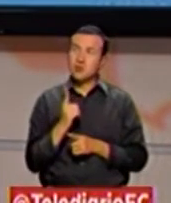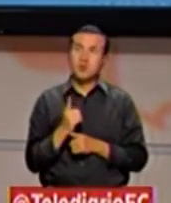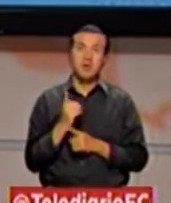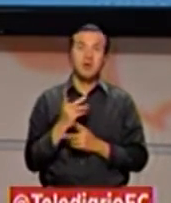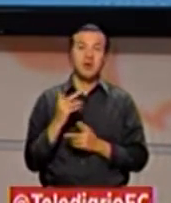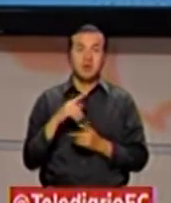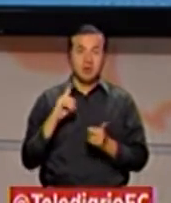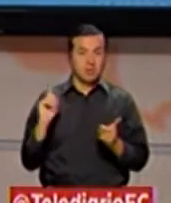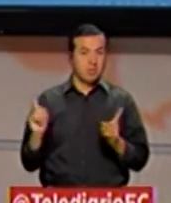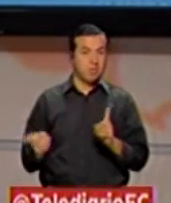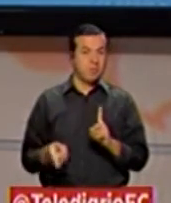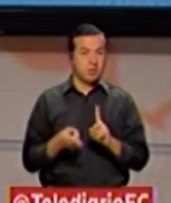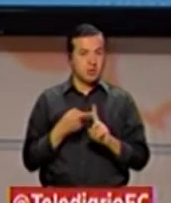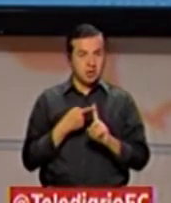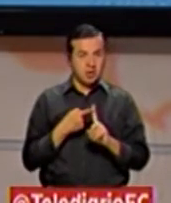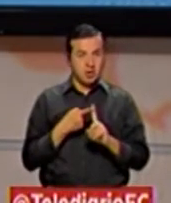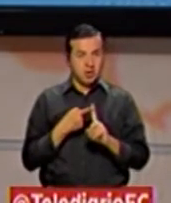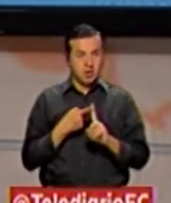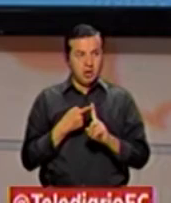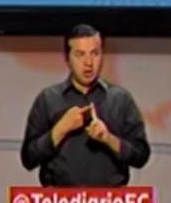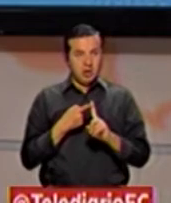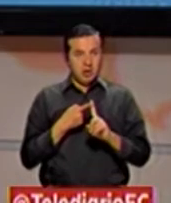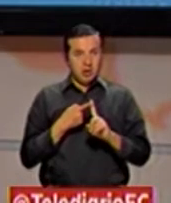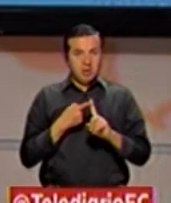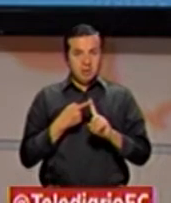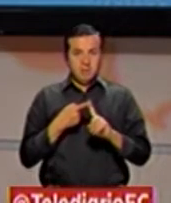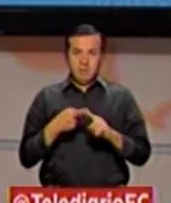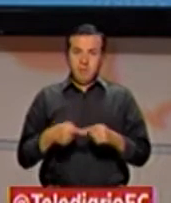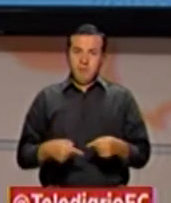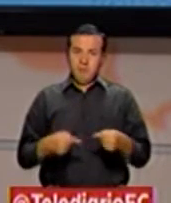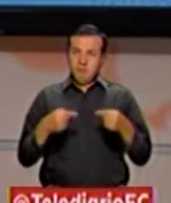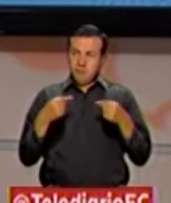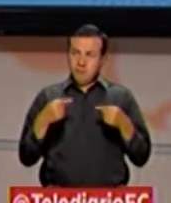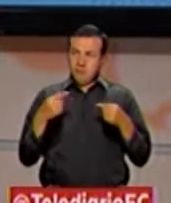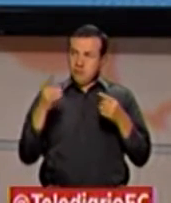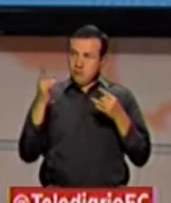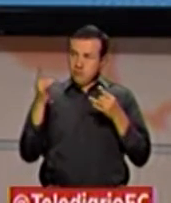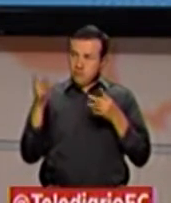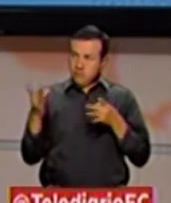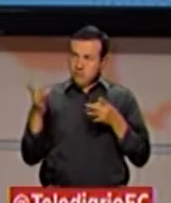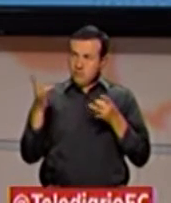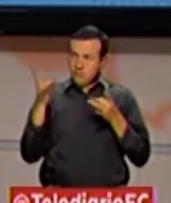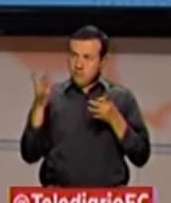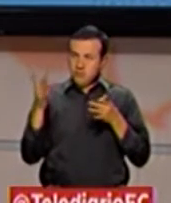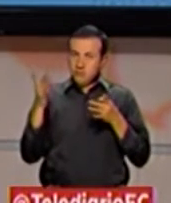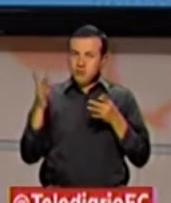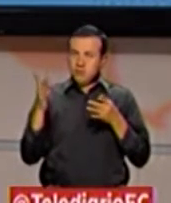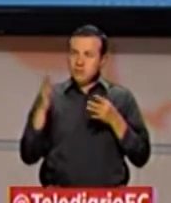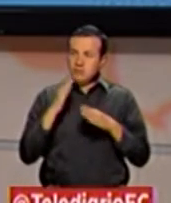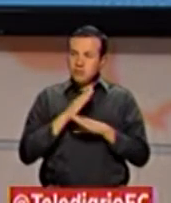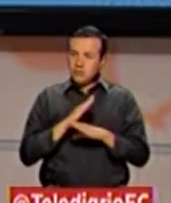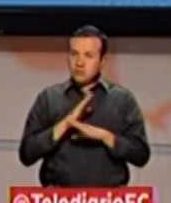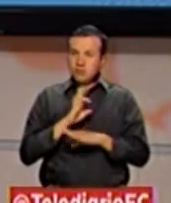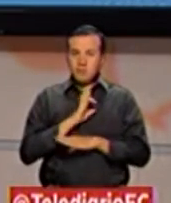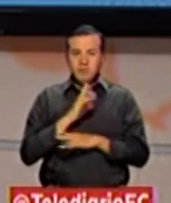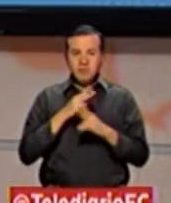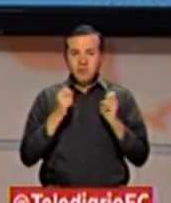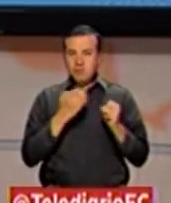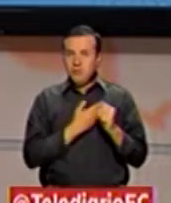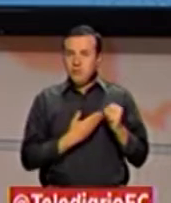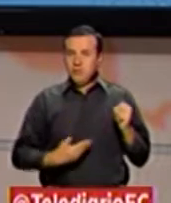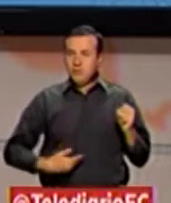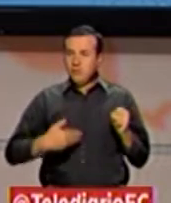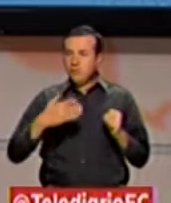el primer round con el que se le da un golpe fuerte a la defensa técnica del